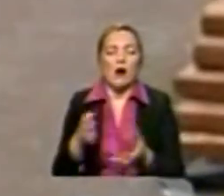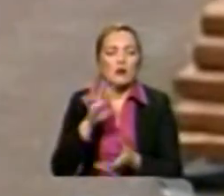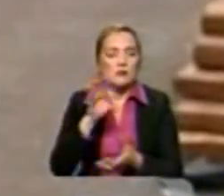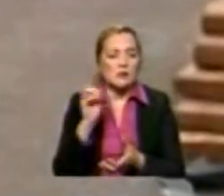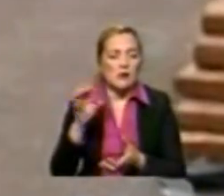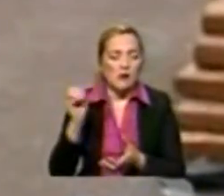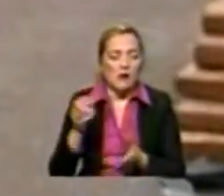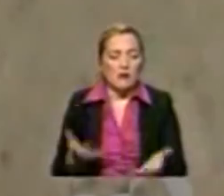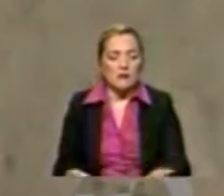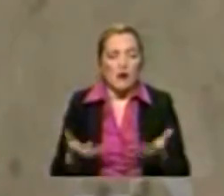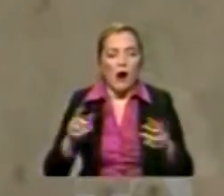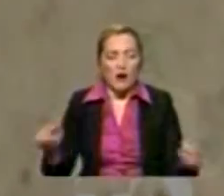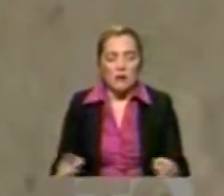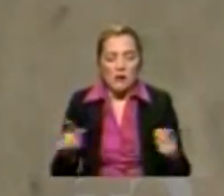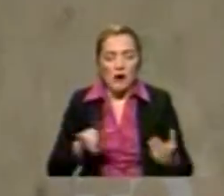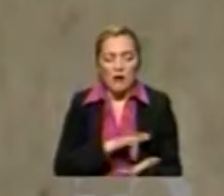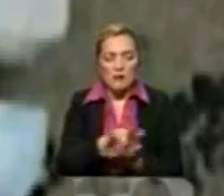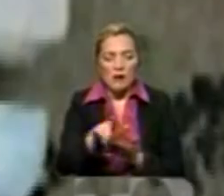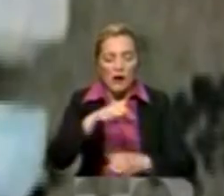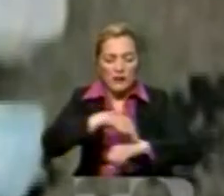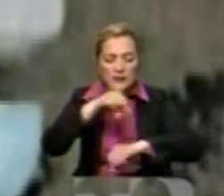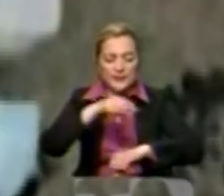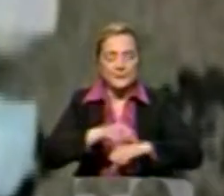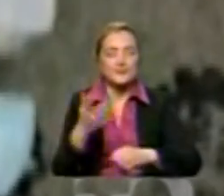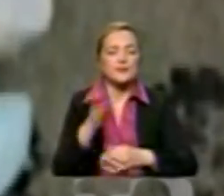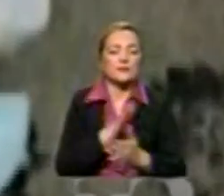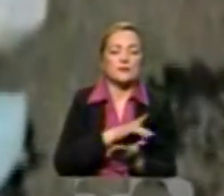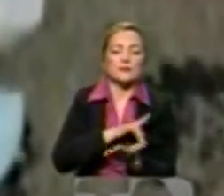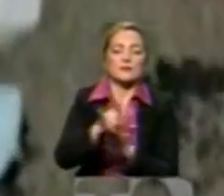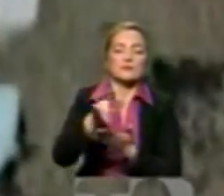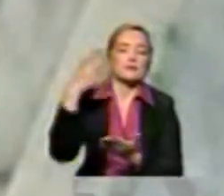una avioneta desde una pista en Quevedo hacia México,